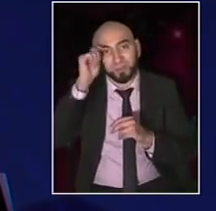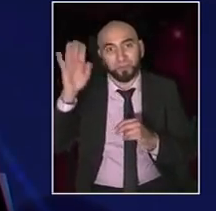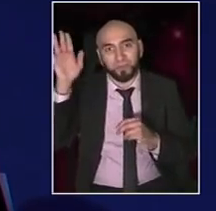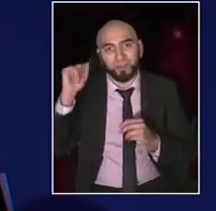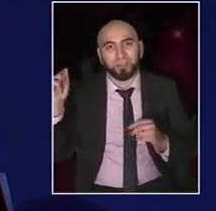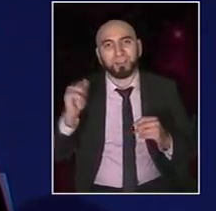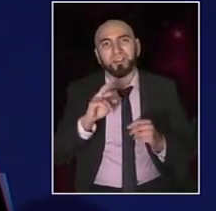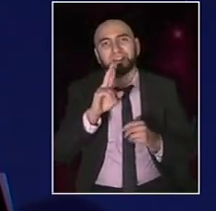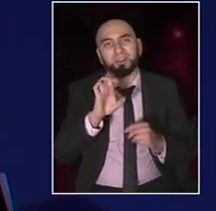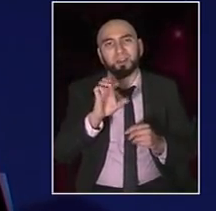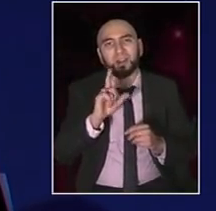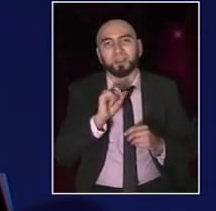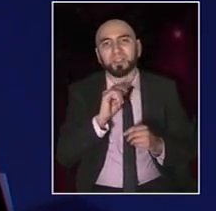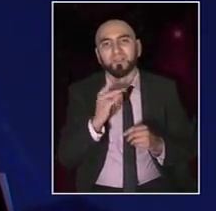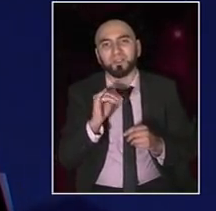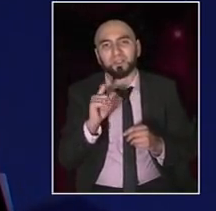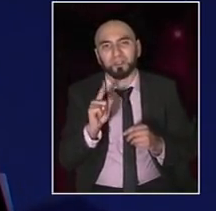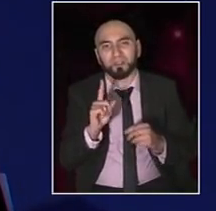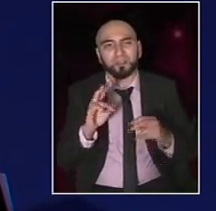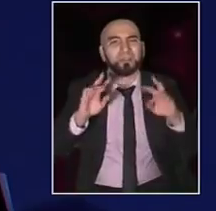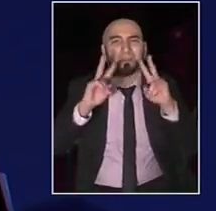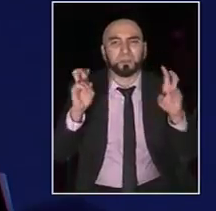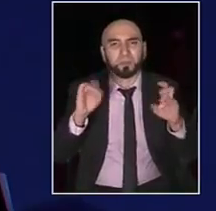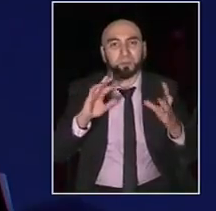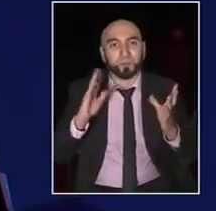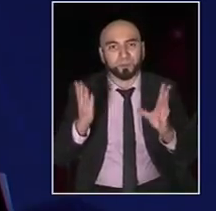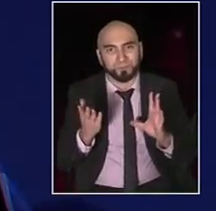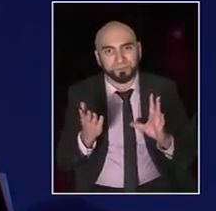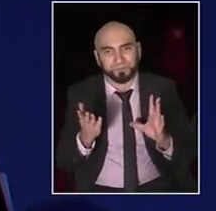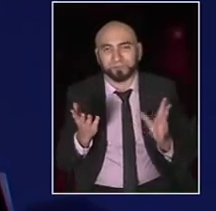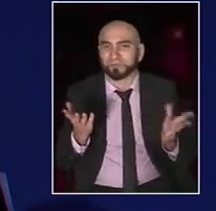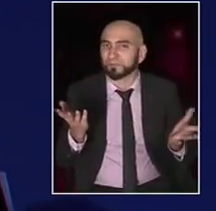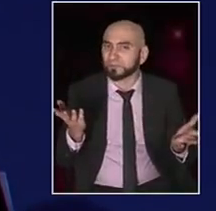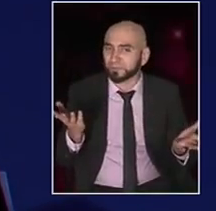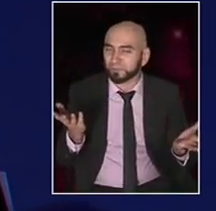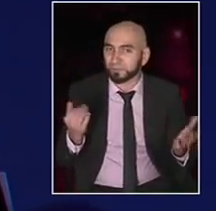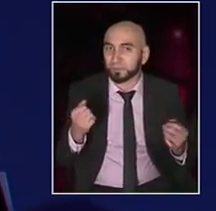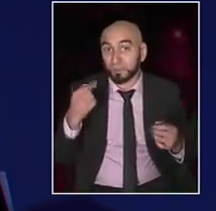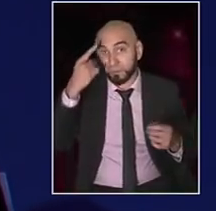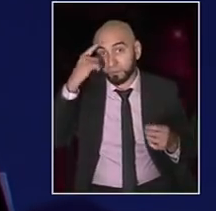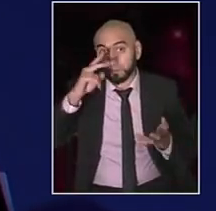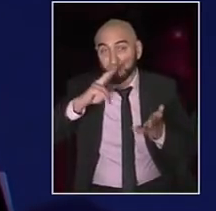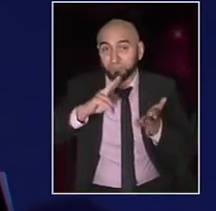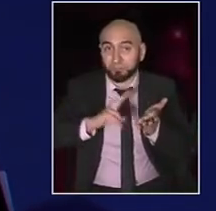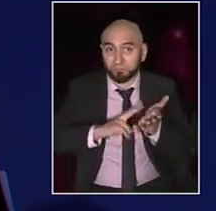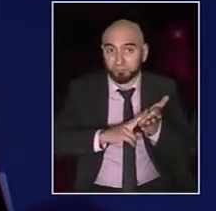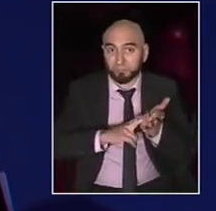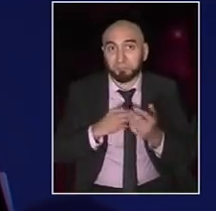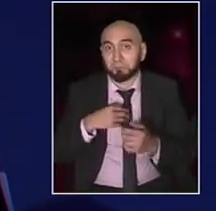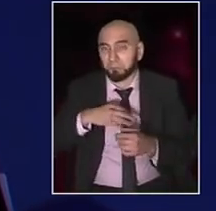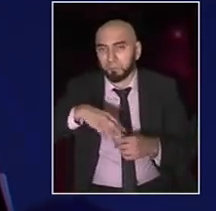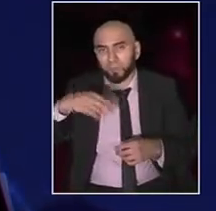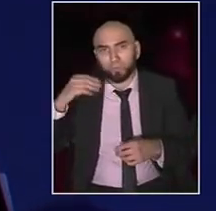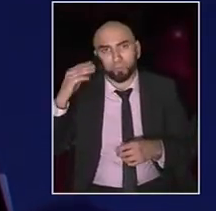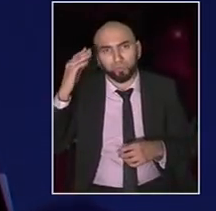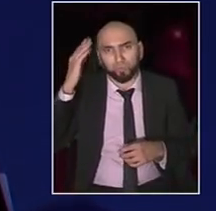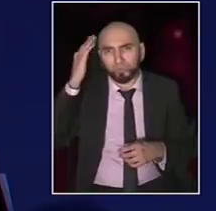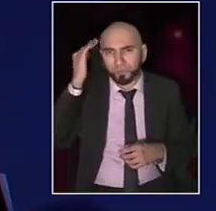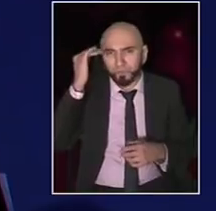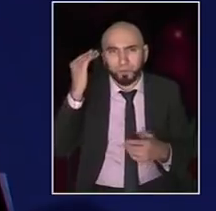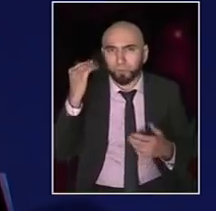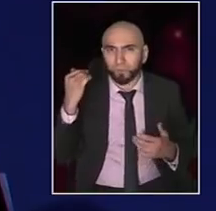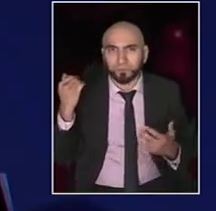relatividad por Albert Einstein. Si bien no sabemos por qué los seres humanos tenemos este ardiente deseo